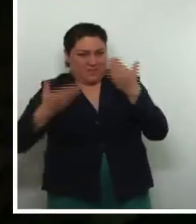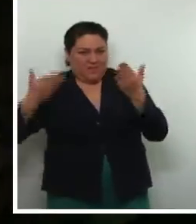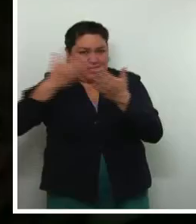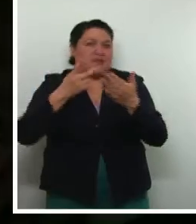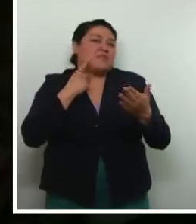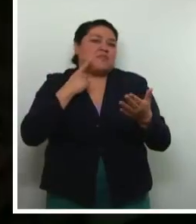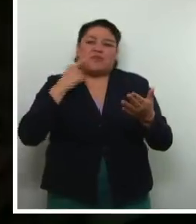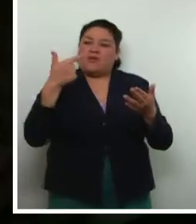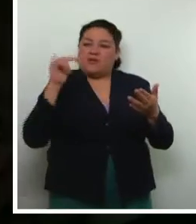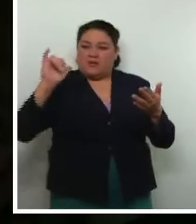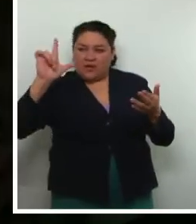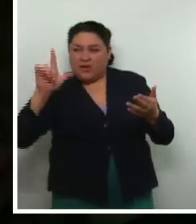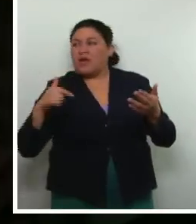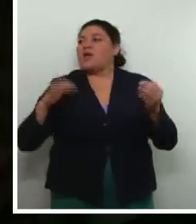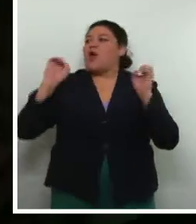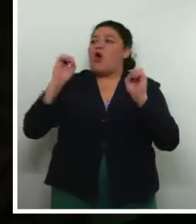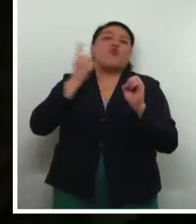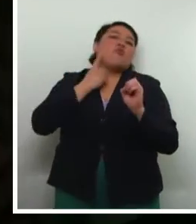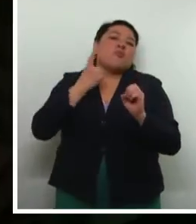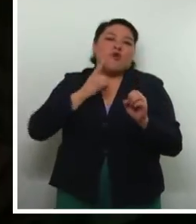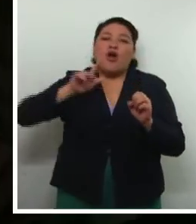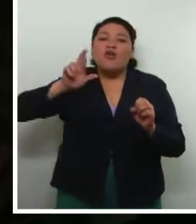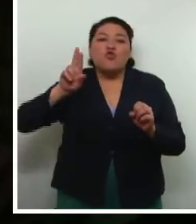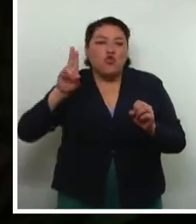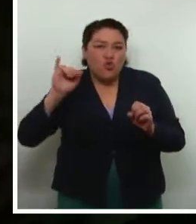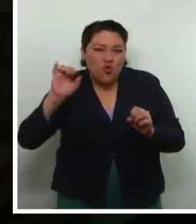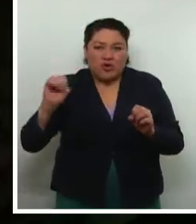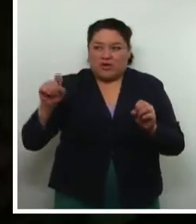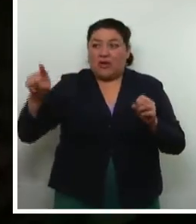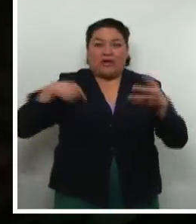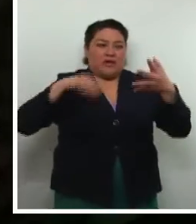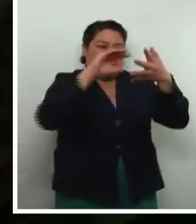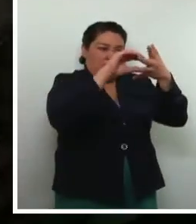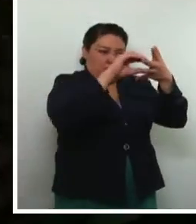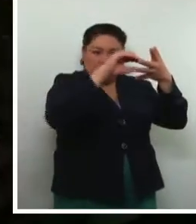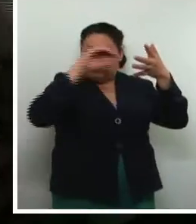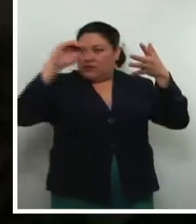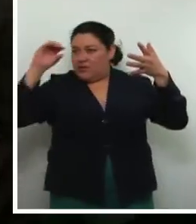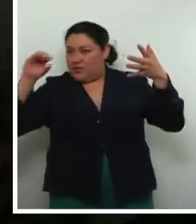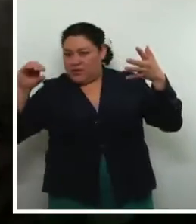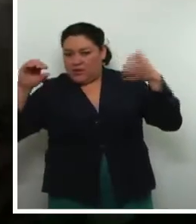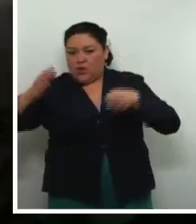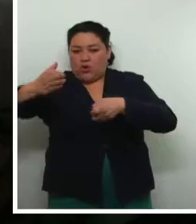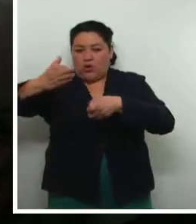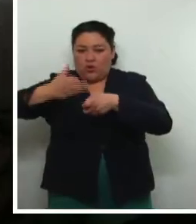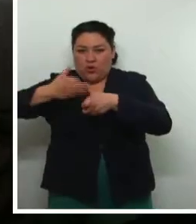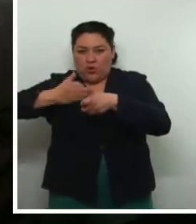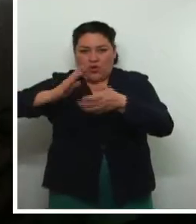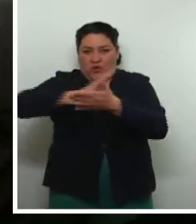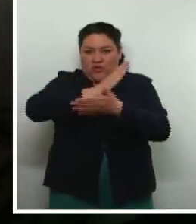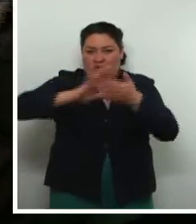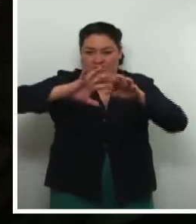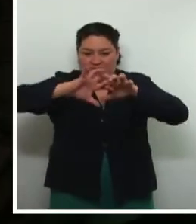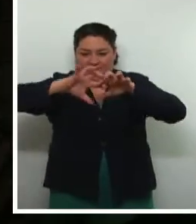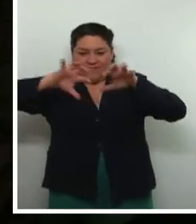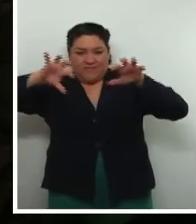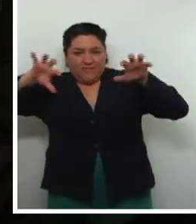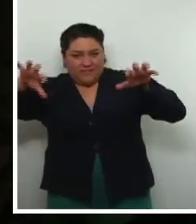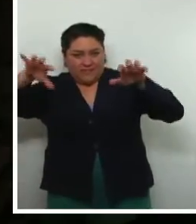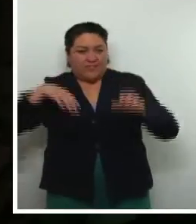diputado Gil o la reserva de la diputada Ruiz Sanchondo, y se votaran en ese momento juntas.